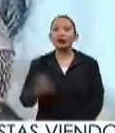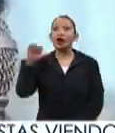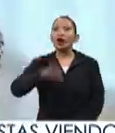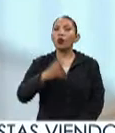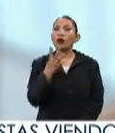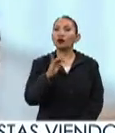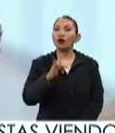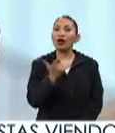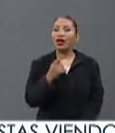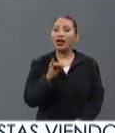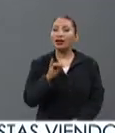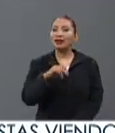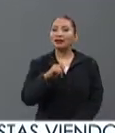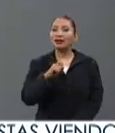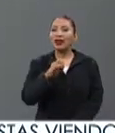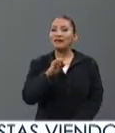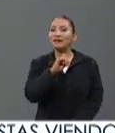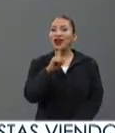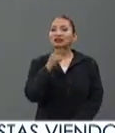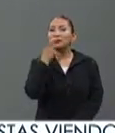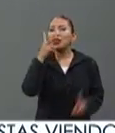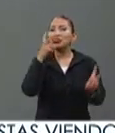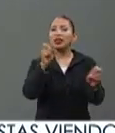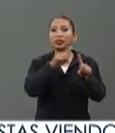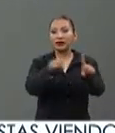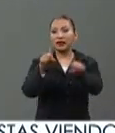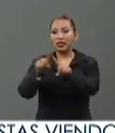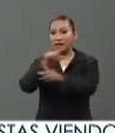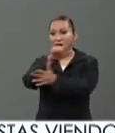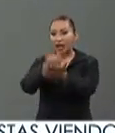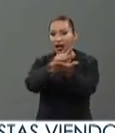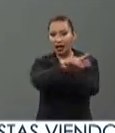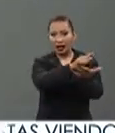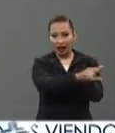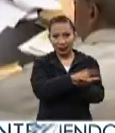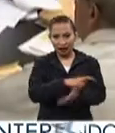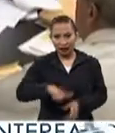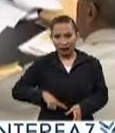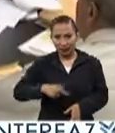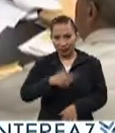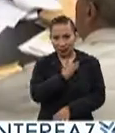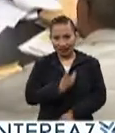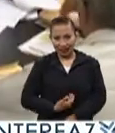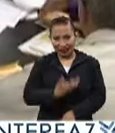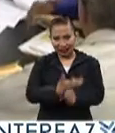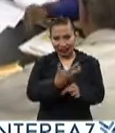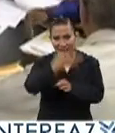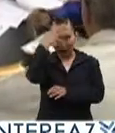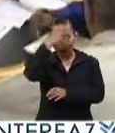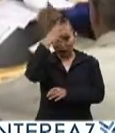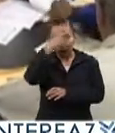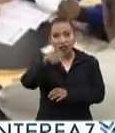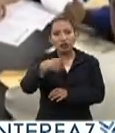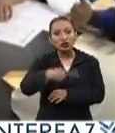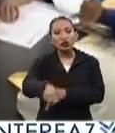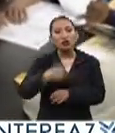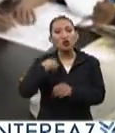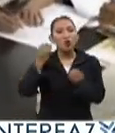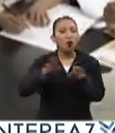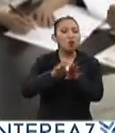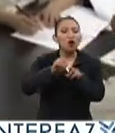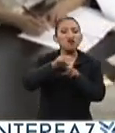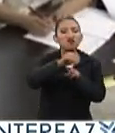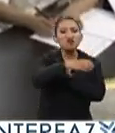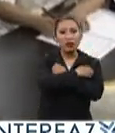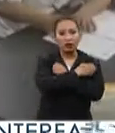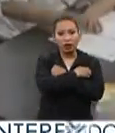Hoy 4 de julio en Interfaz hablaremos sobre las diferentes leyes migratorias del gobierno del presidente Donald Trump y su repercusión